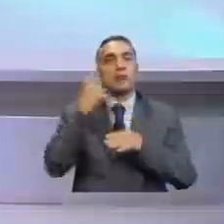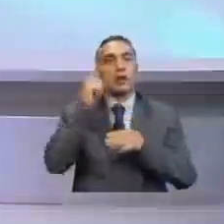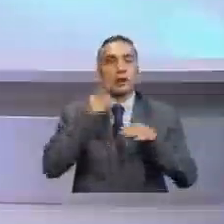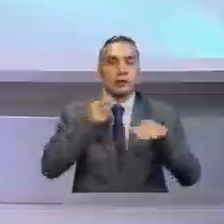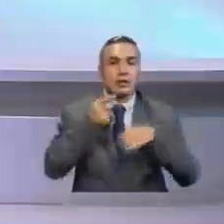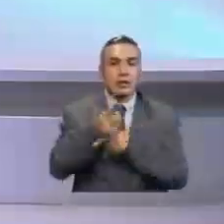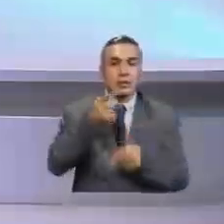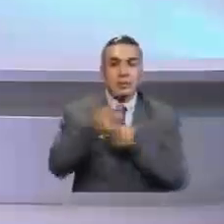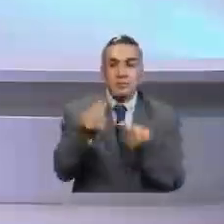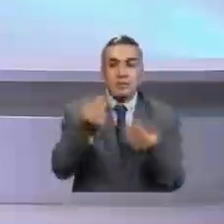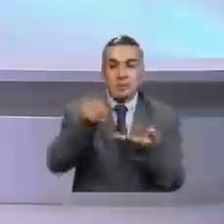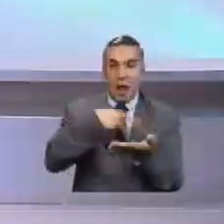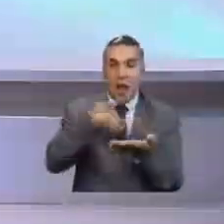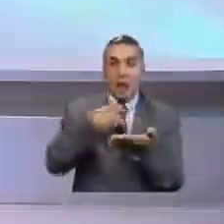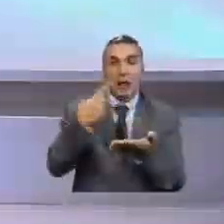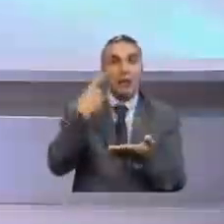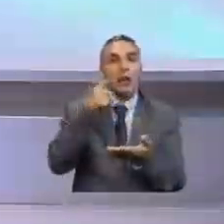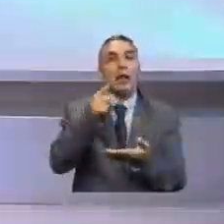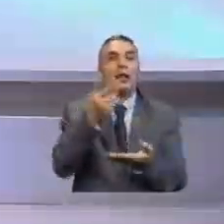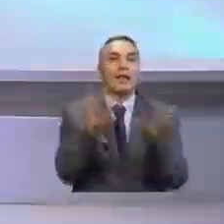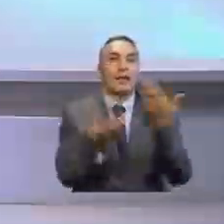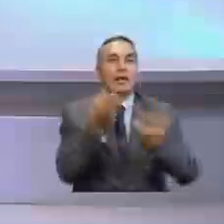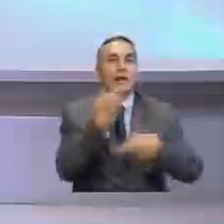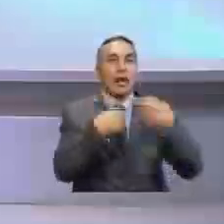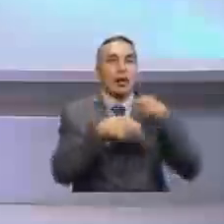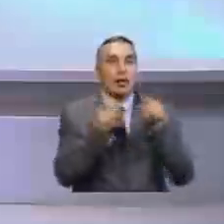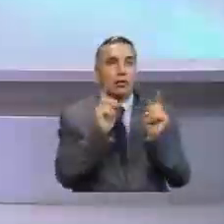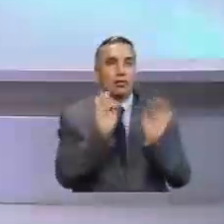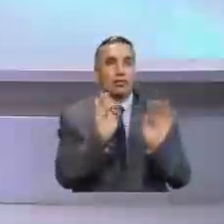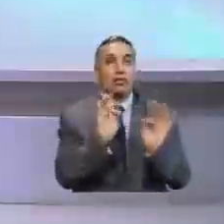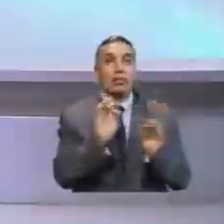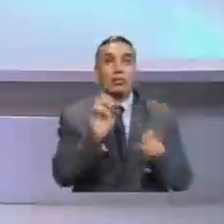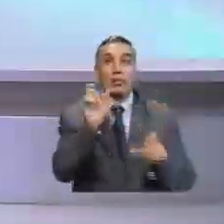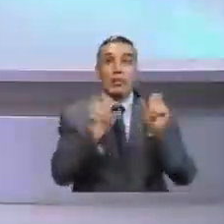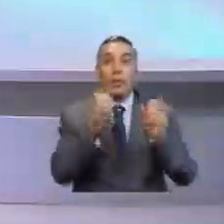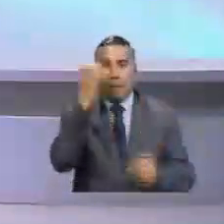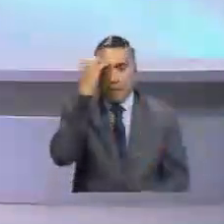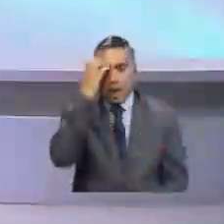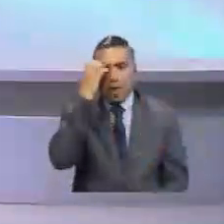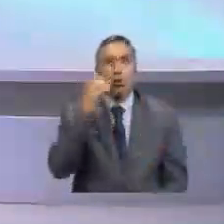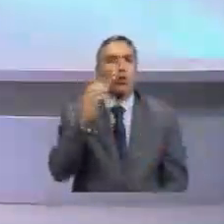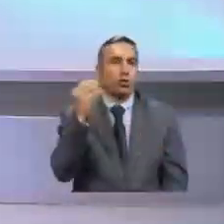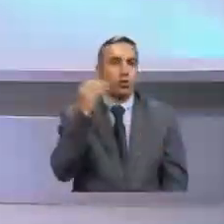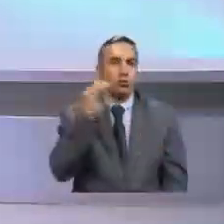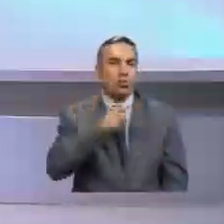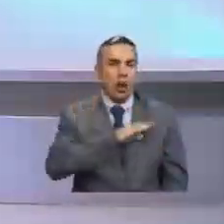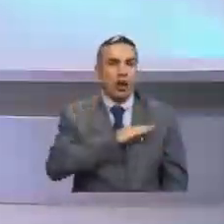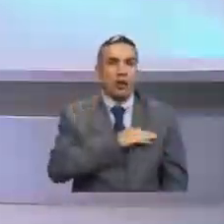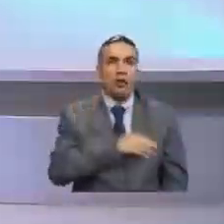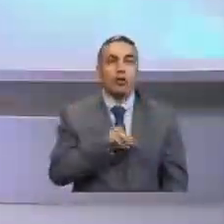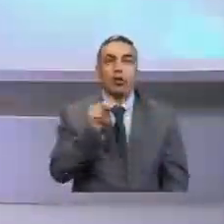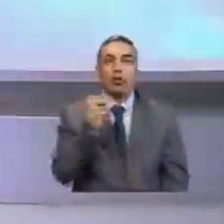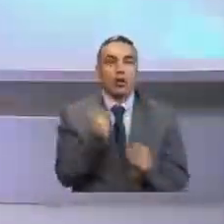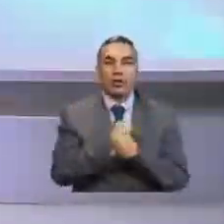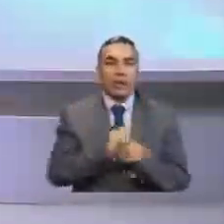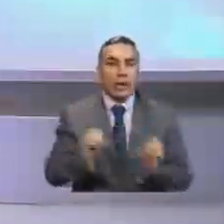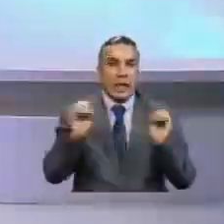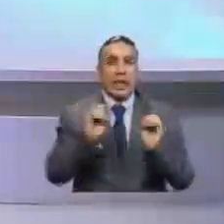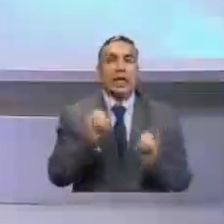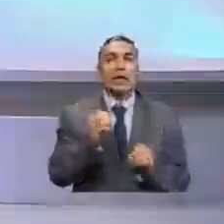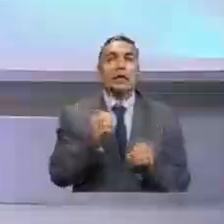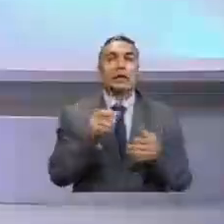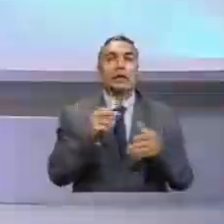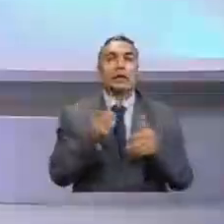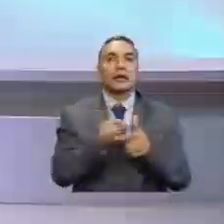Al parecer, puso un negocito. Y los vagos, holgazanes, haraganes, que no hacen nada y que